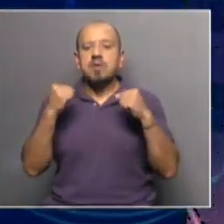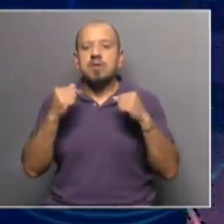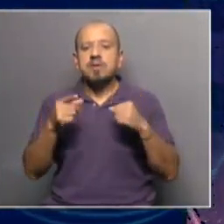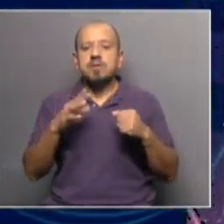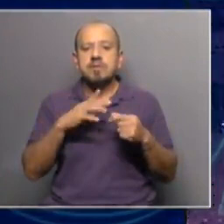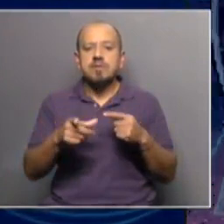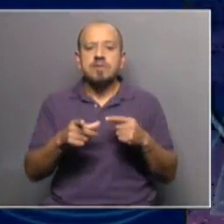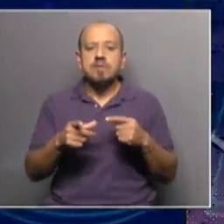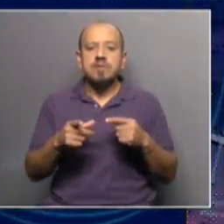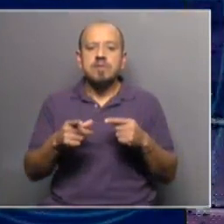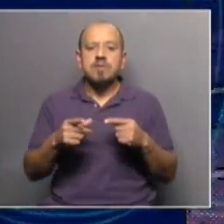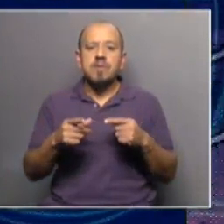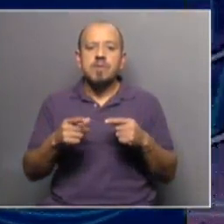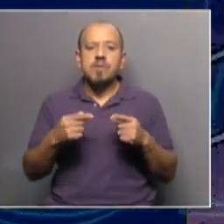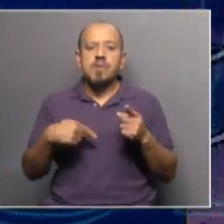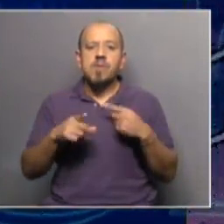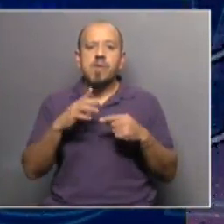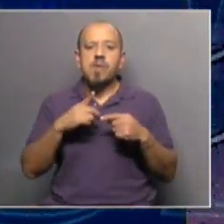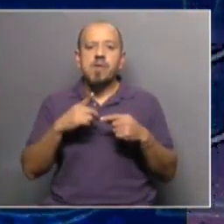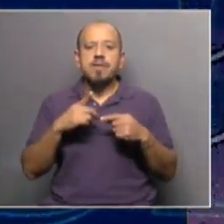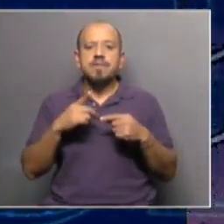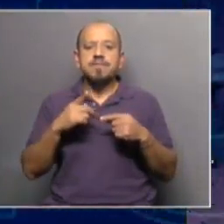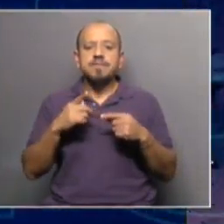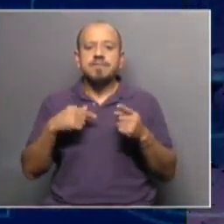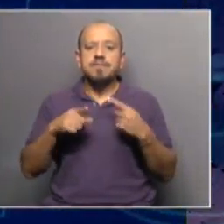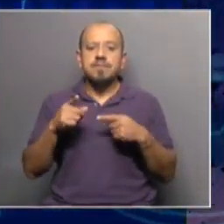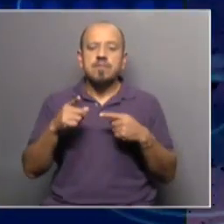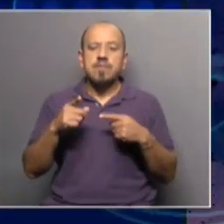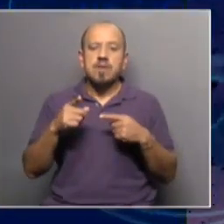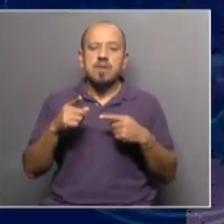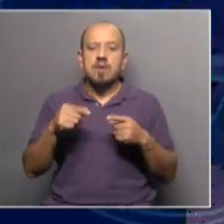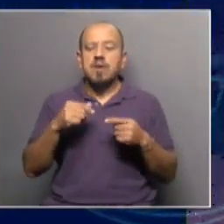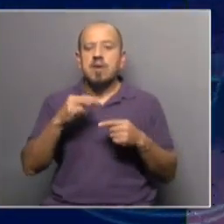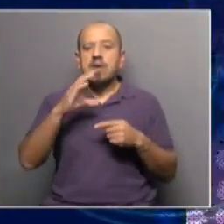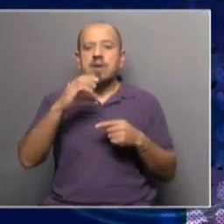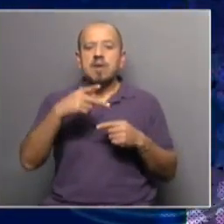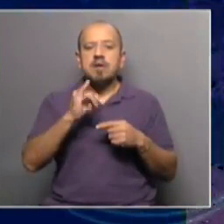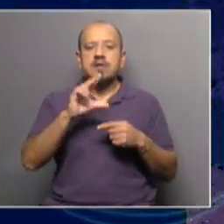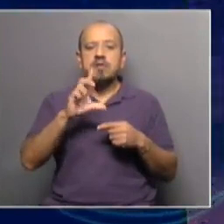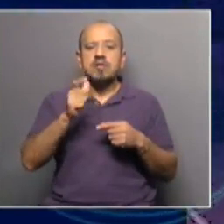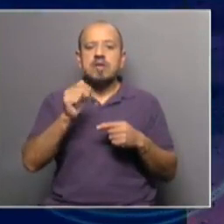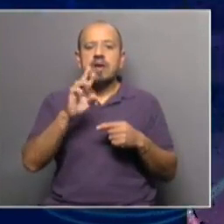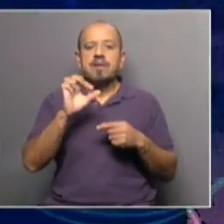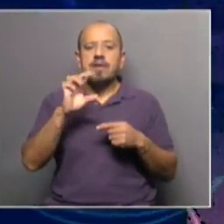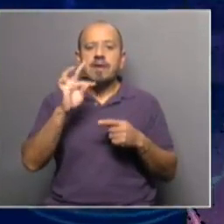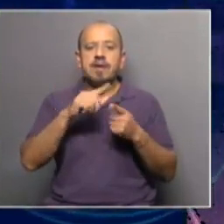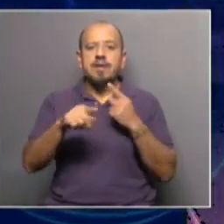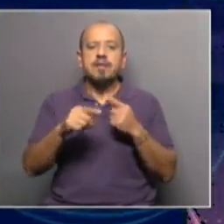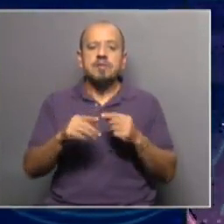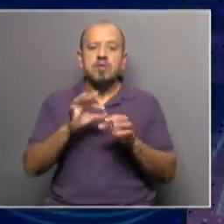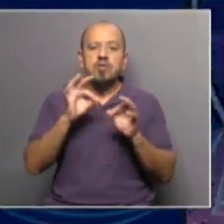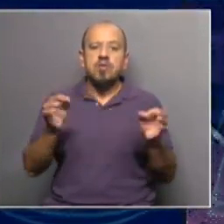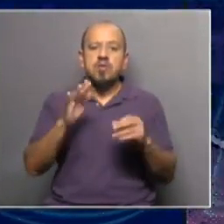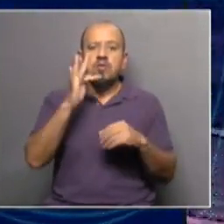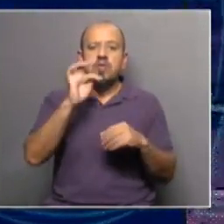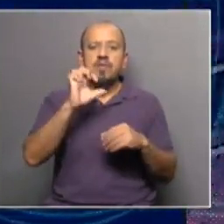digamos, parte del poder hegemónico político, que es el Chilaverde apoyando a Bolsonaro, sí, ¿no? Y o Felipe Melo. Claro,